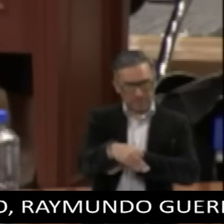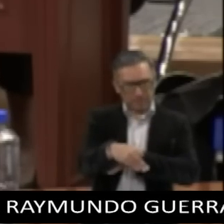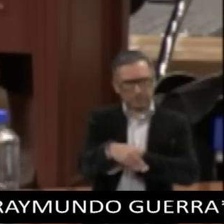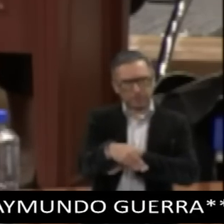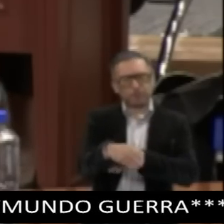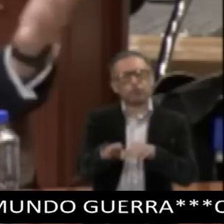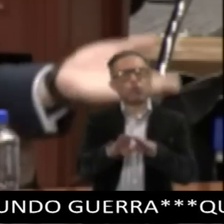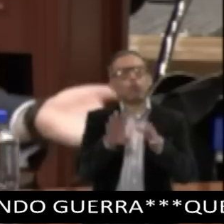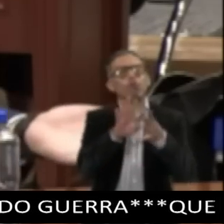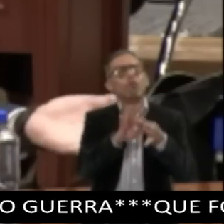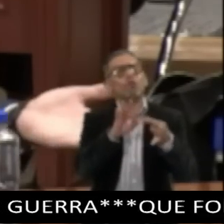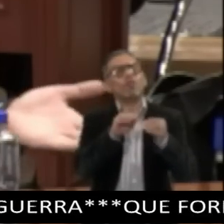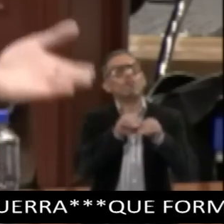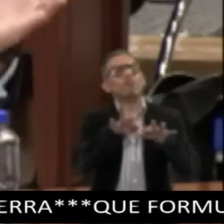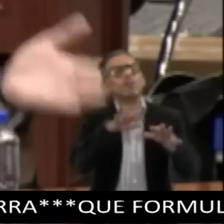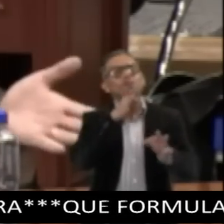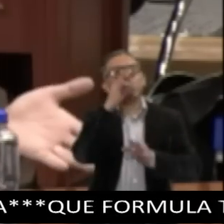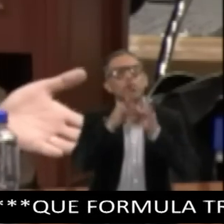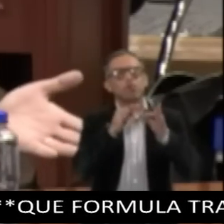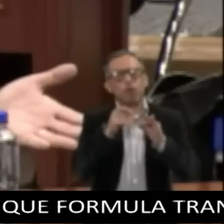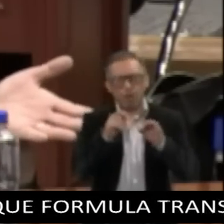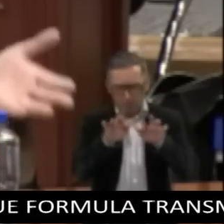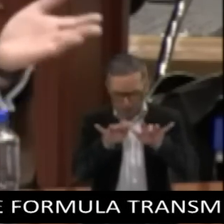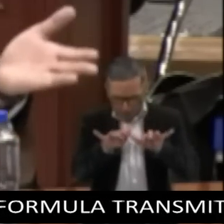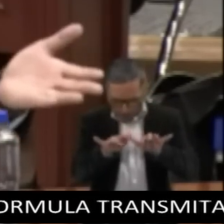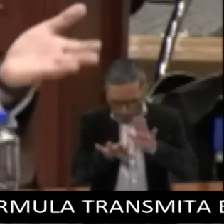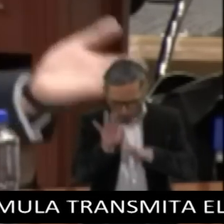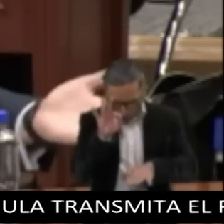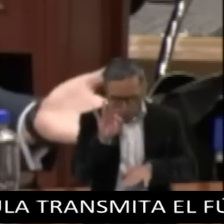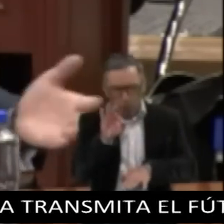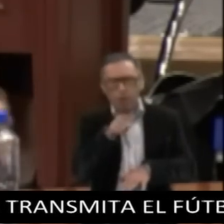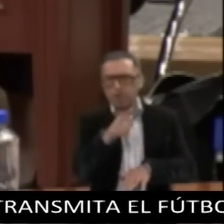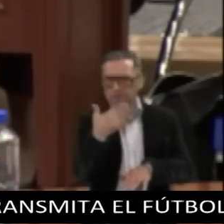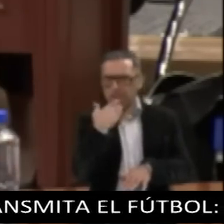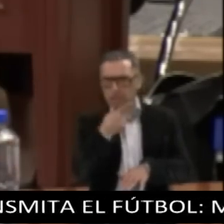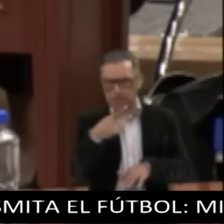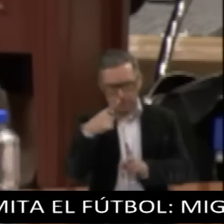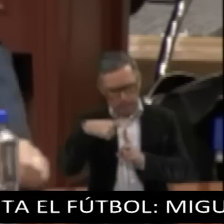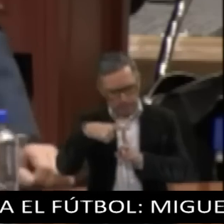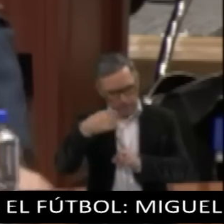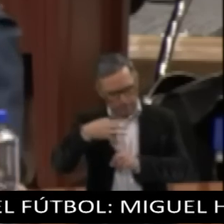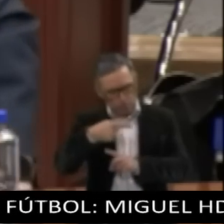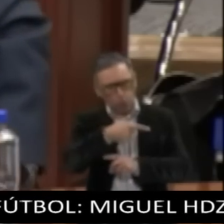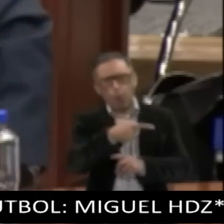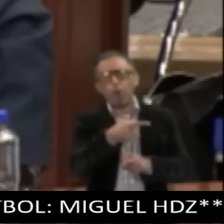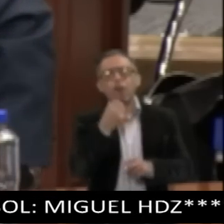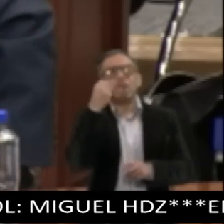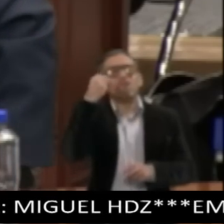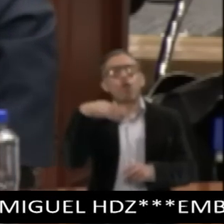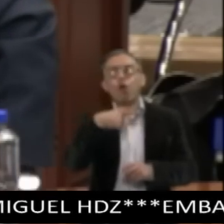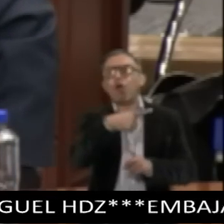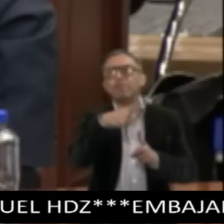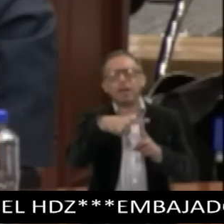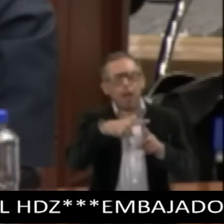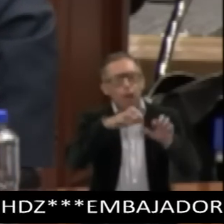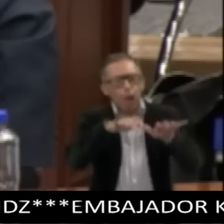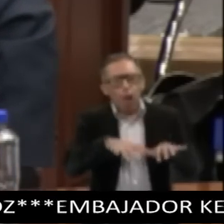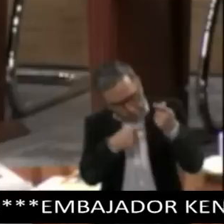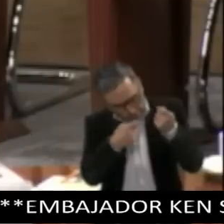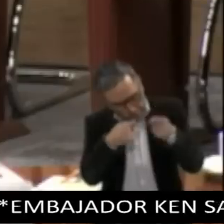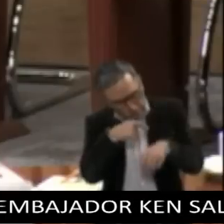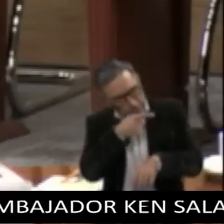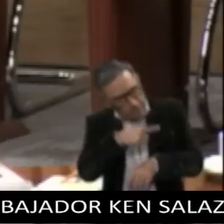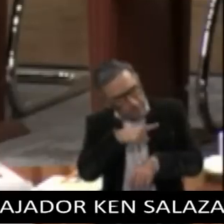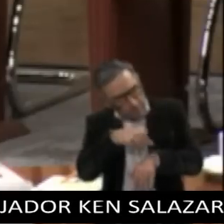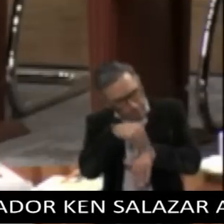es muy alta otra quinteta en donde la mayoría de las aspirantes son independientes otra quinteta de hombres también con muchos